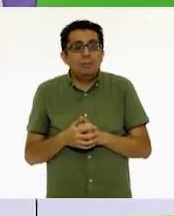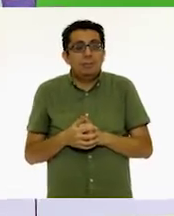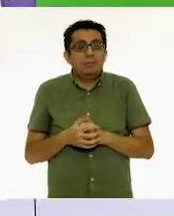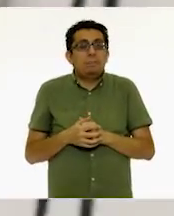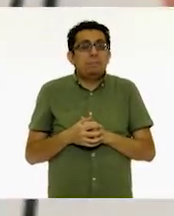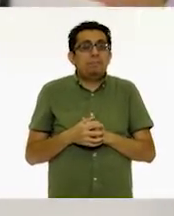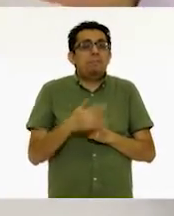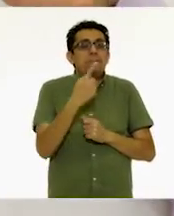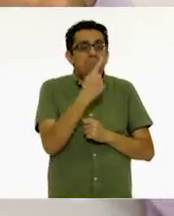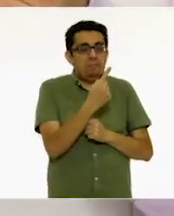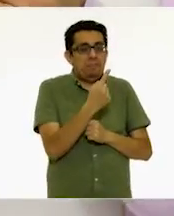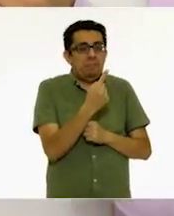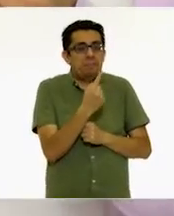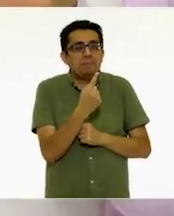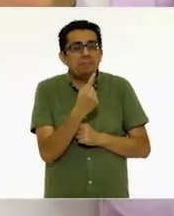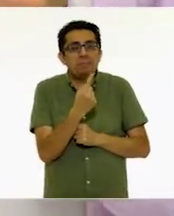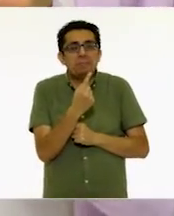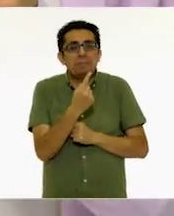Una...